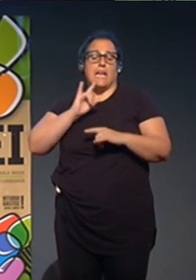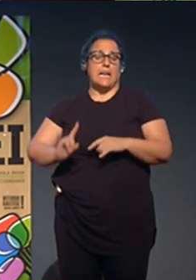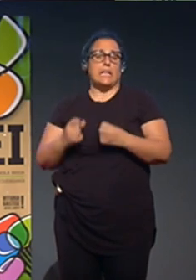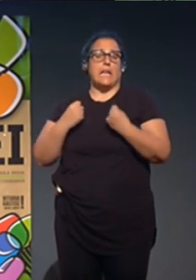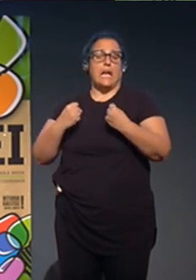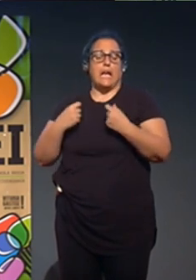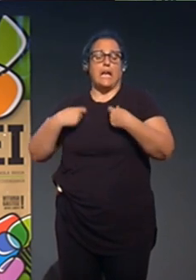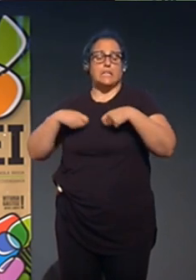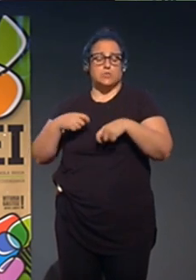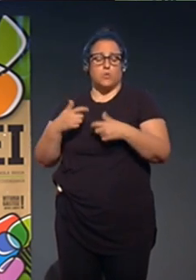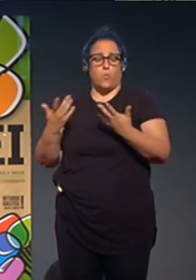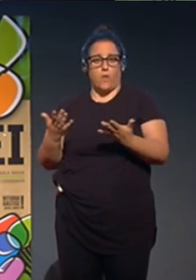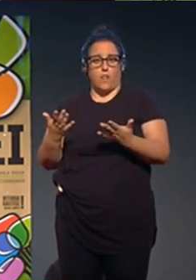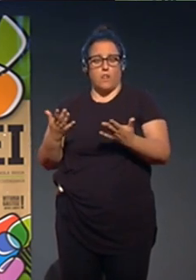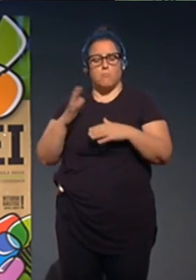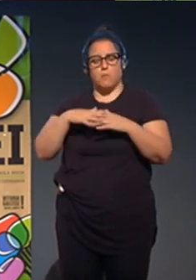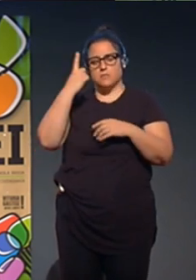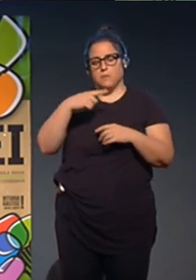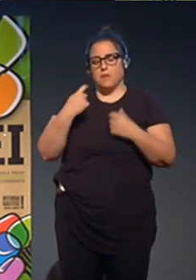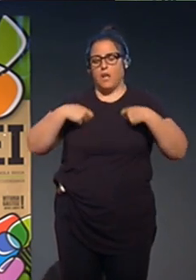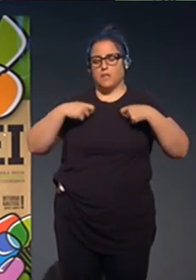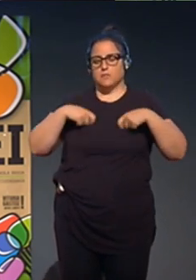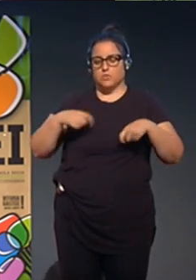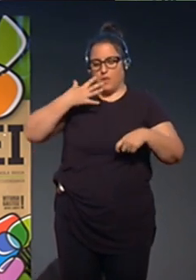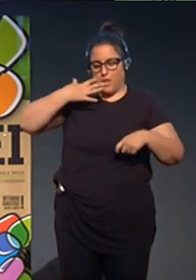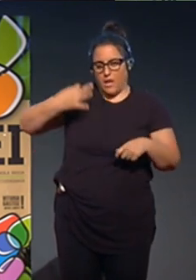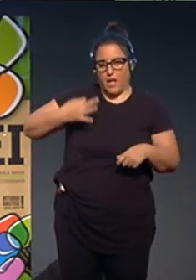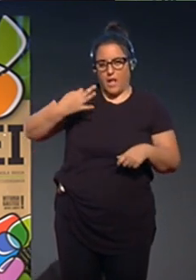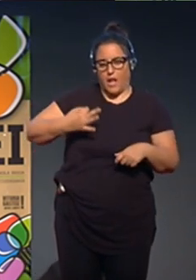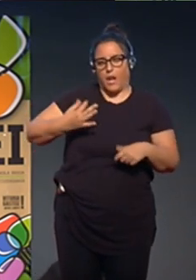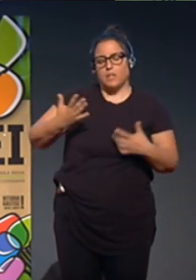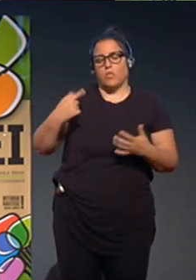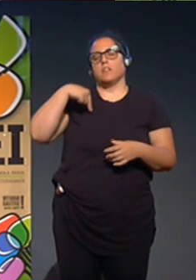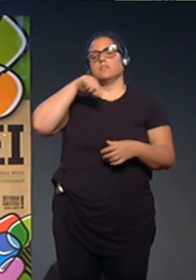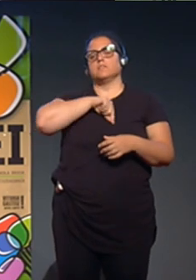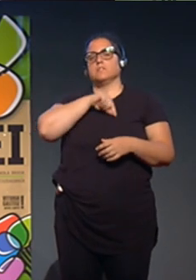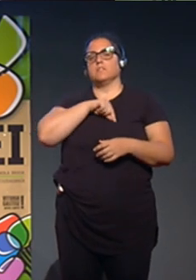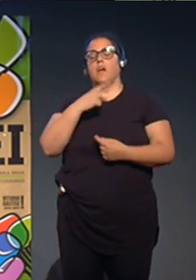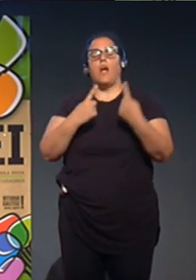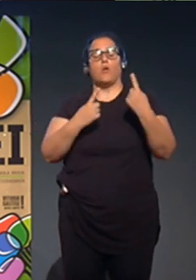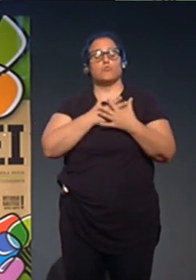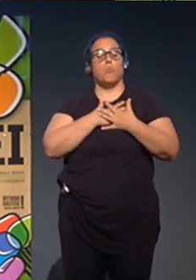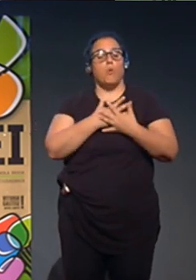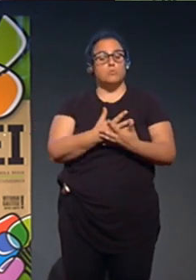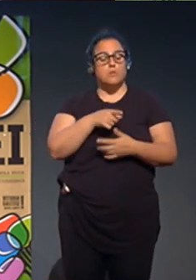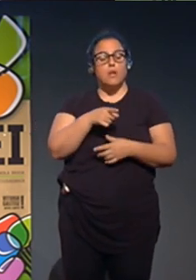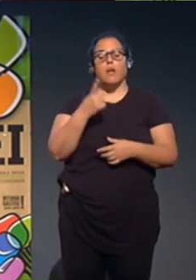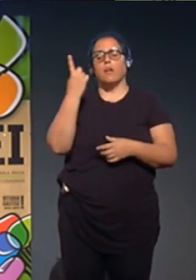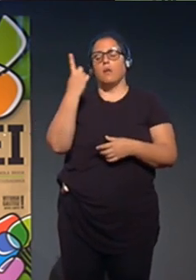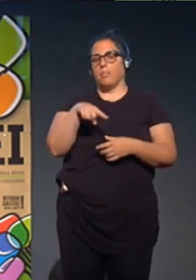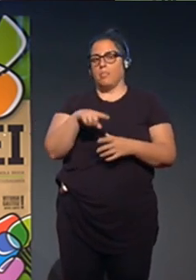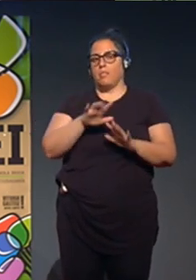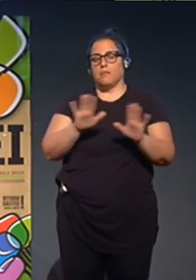productos eh Y entonces nos mentalizando de eso Habrá gente con buena voluntad que con ese paso ya